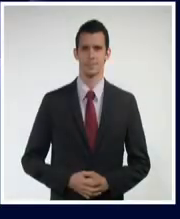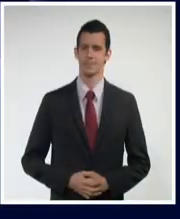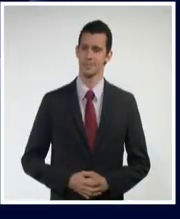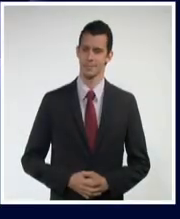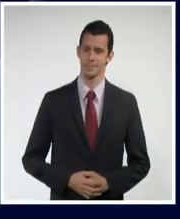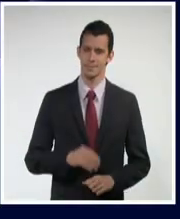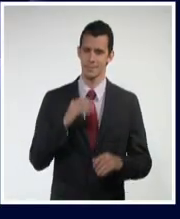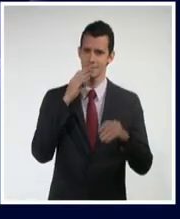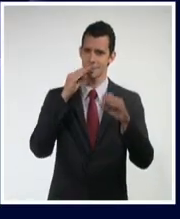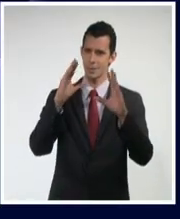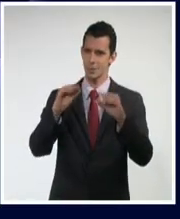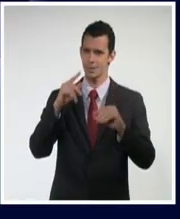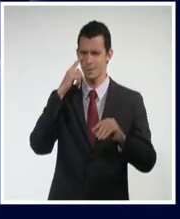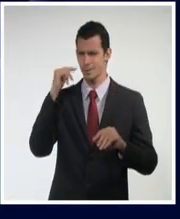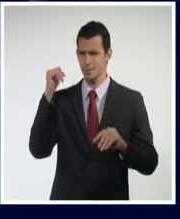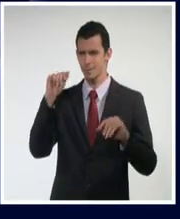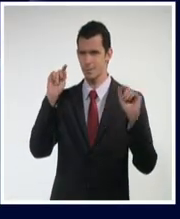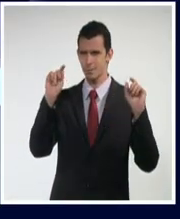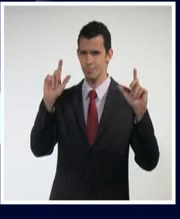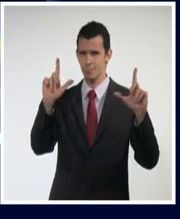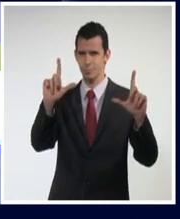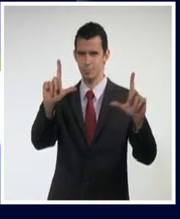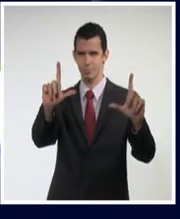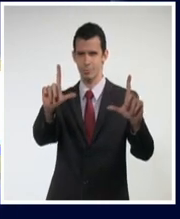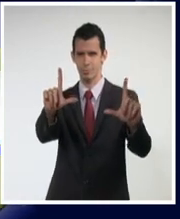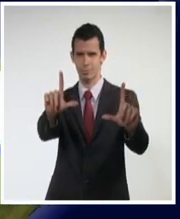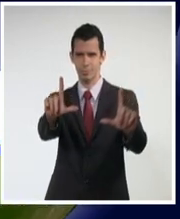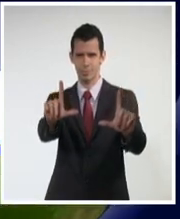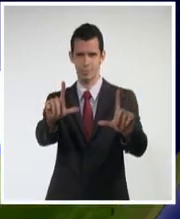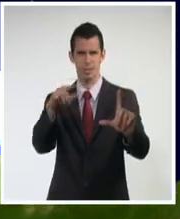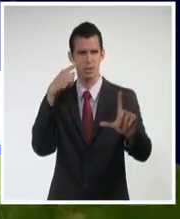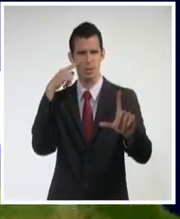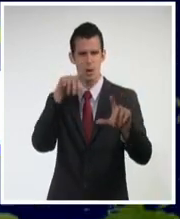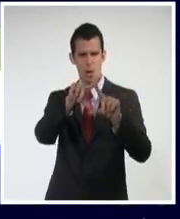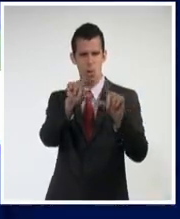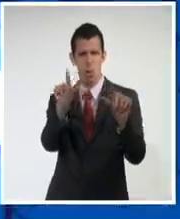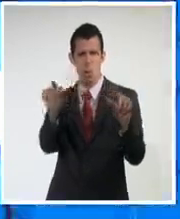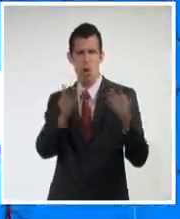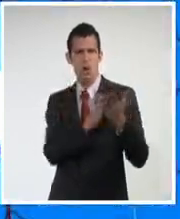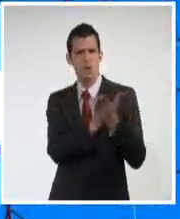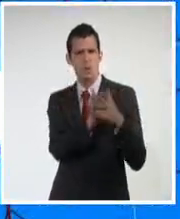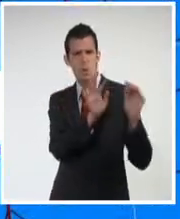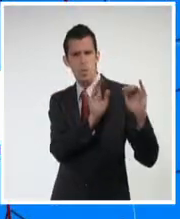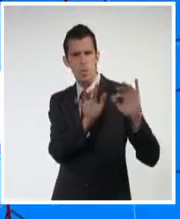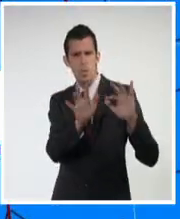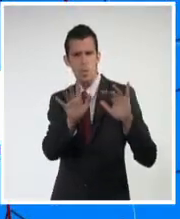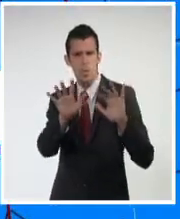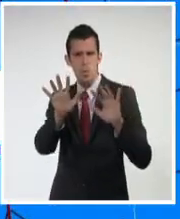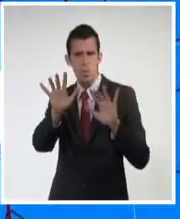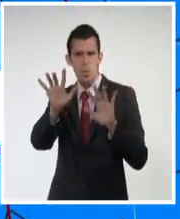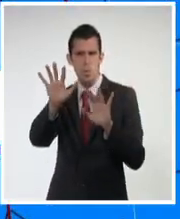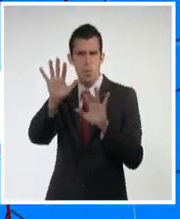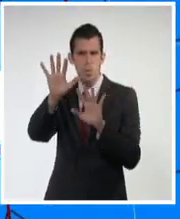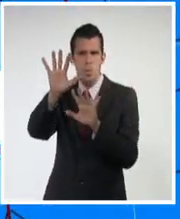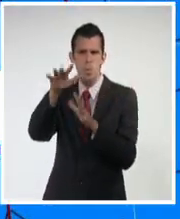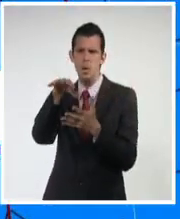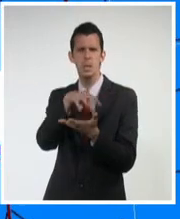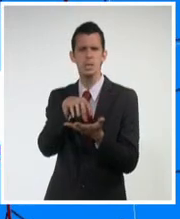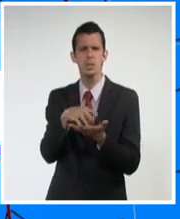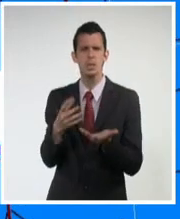Buenas noches. Observen en el mapa del tiempo que Cuba se mantiene bajo la influencia de las altas presiones continentales migratorias que tienen su